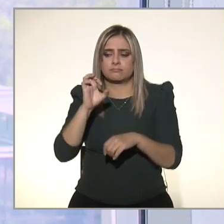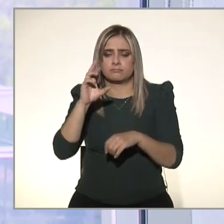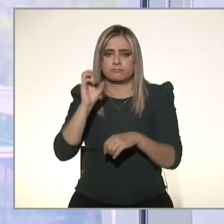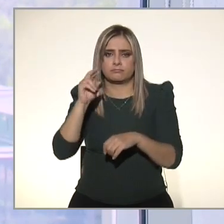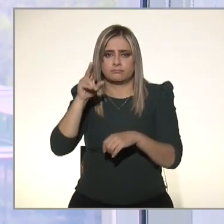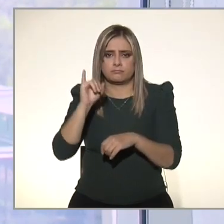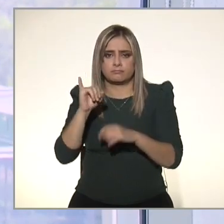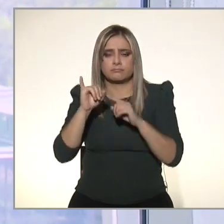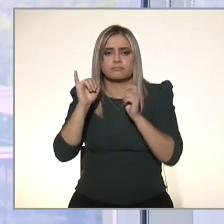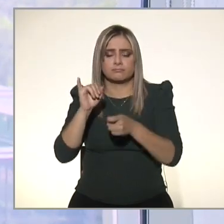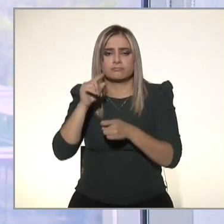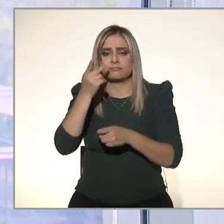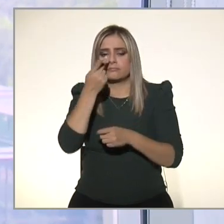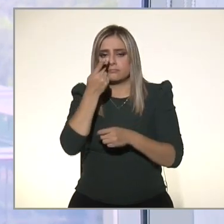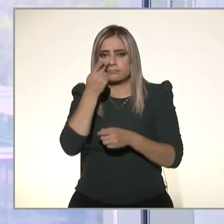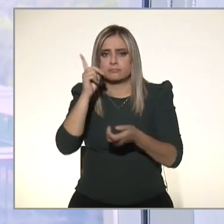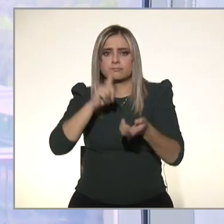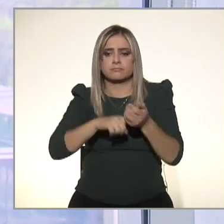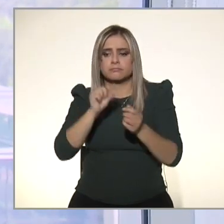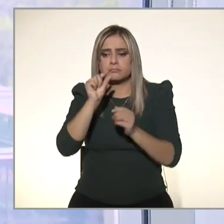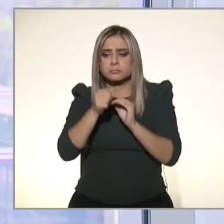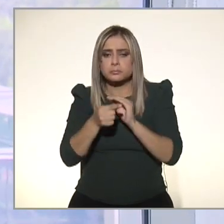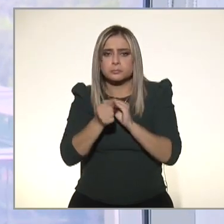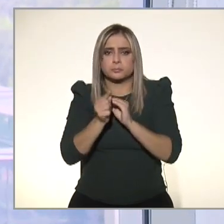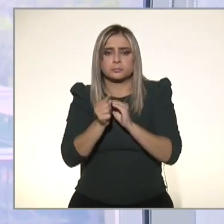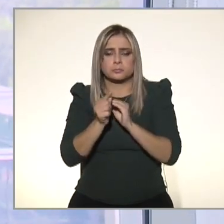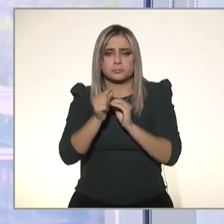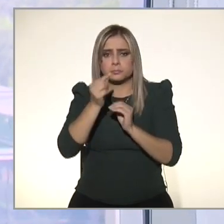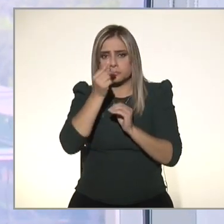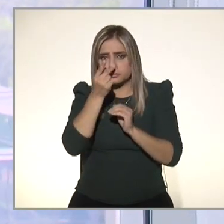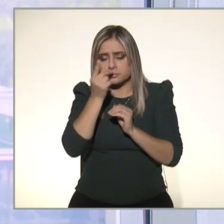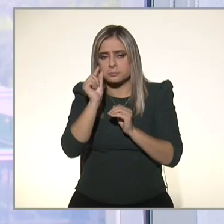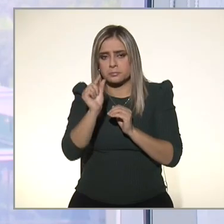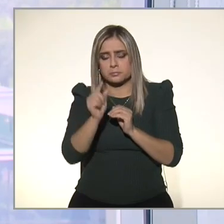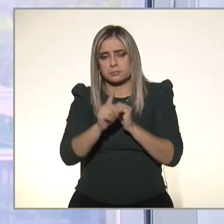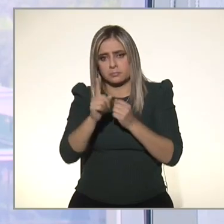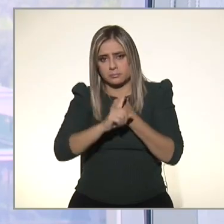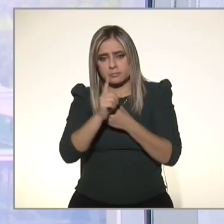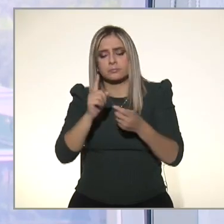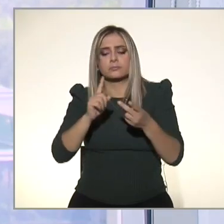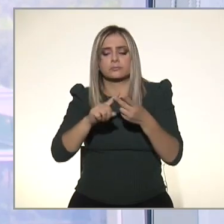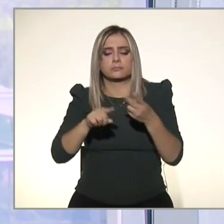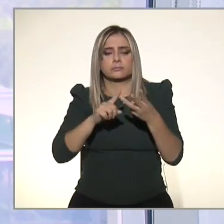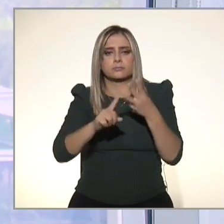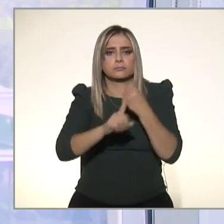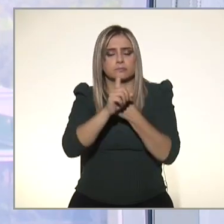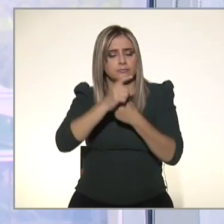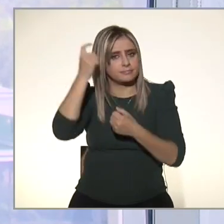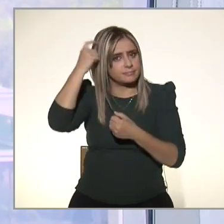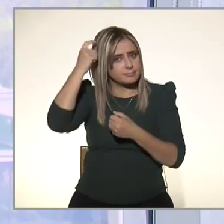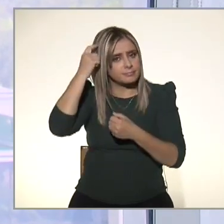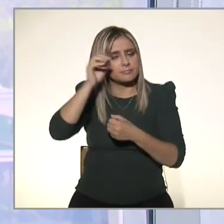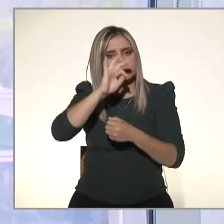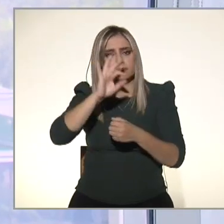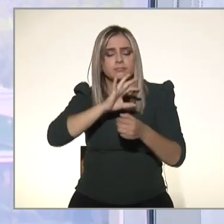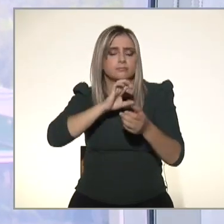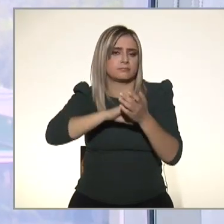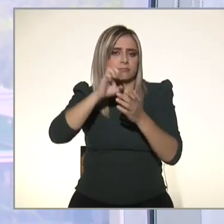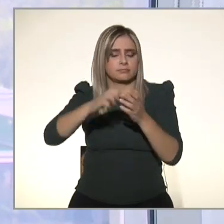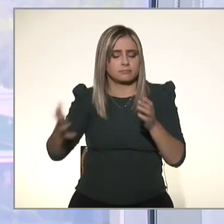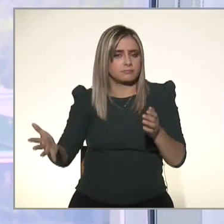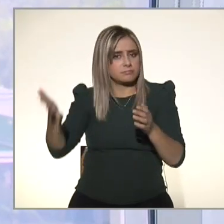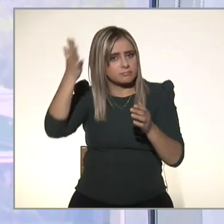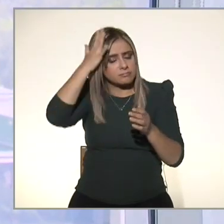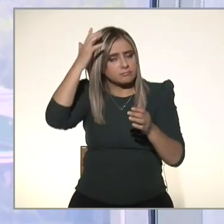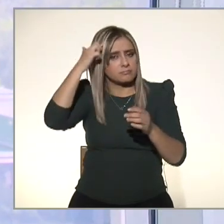cuando un pene tiene una cierta erección, que son problemas locales. Problemas neurológicos, si una persona tiene un evento vascular o tuvo un evento